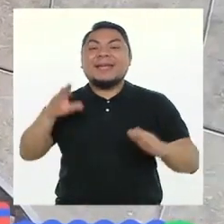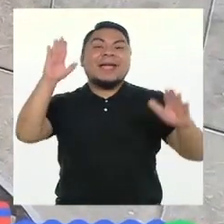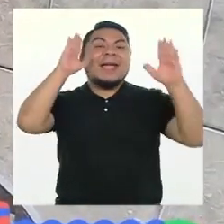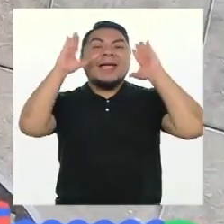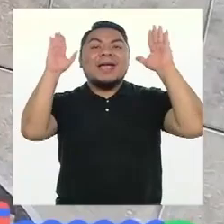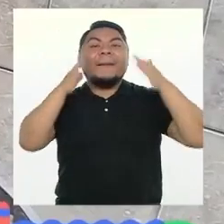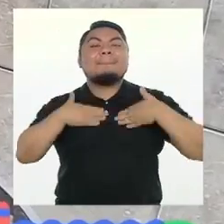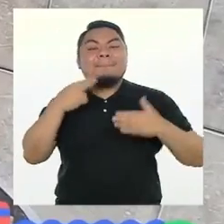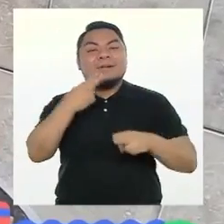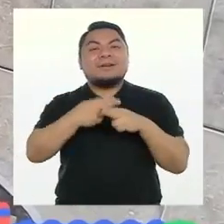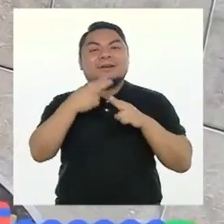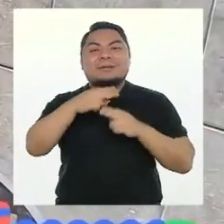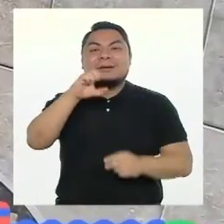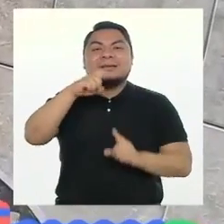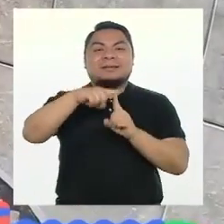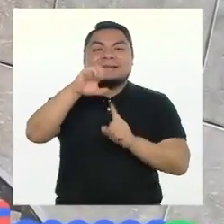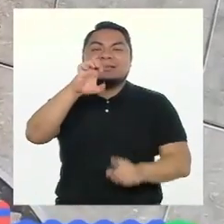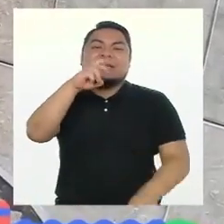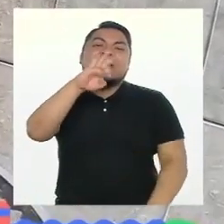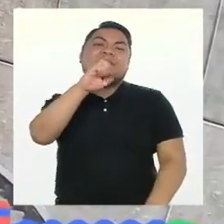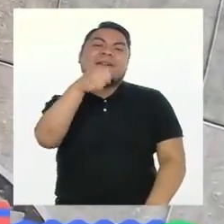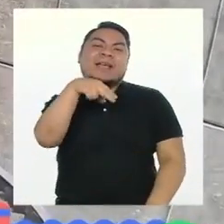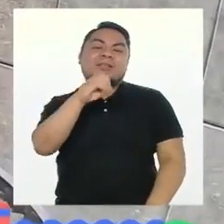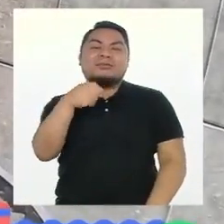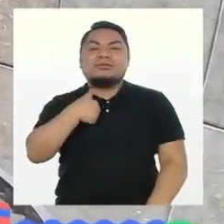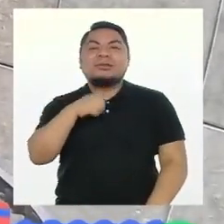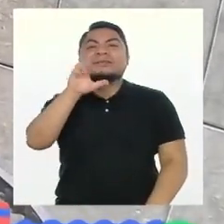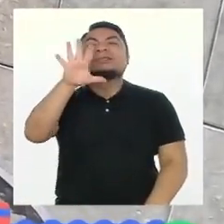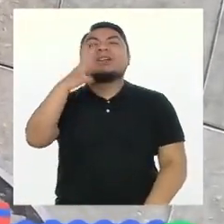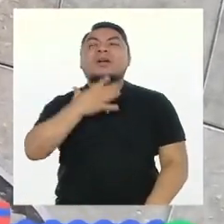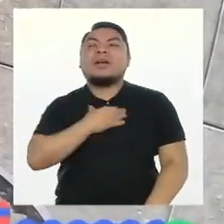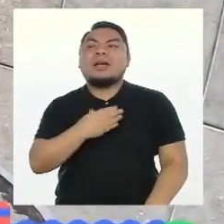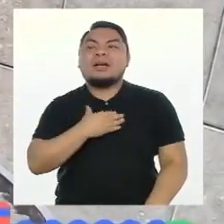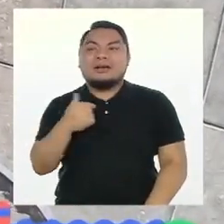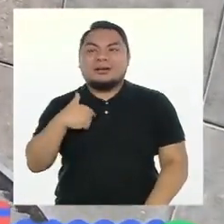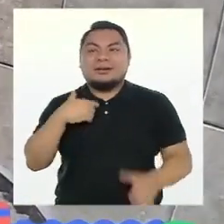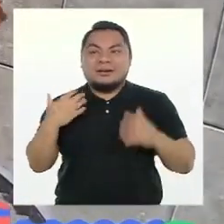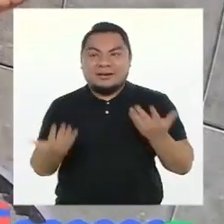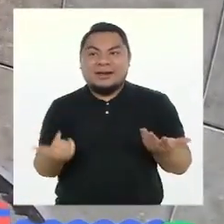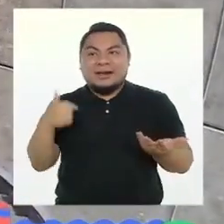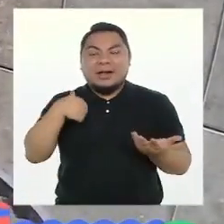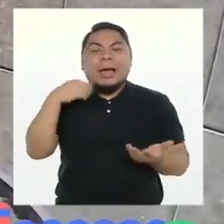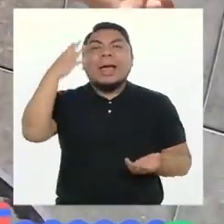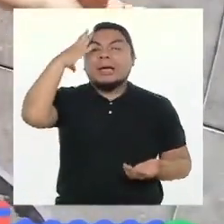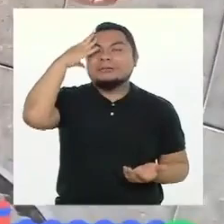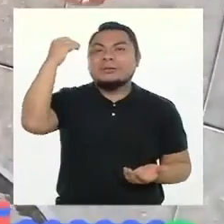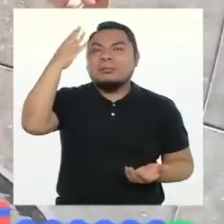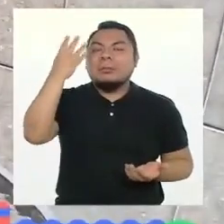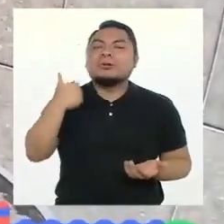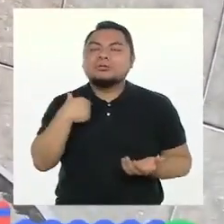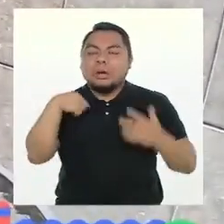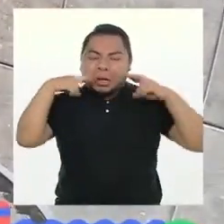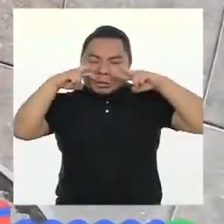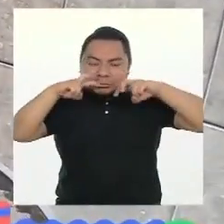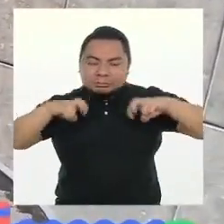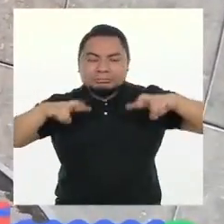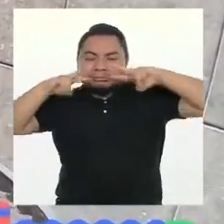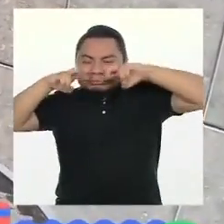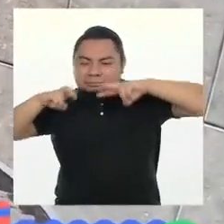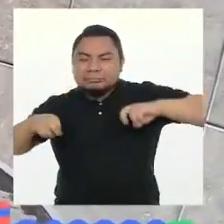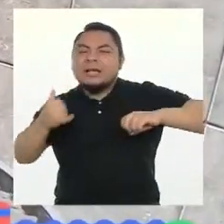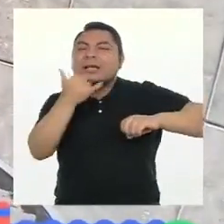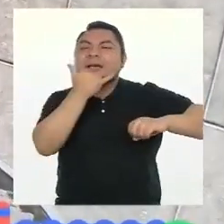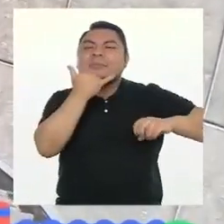¡Hola! Mi nombre es Estefano Moscarro Ortiz y tengo 5 años. Hoy día voy a hacer un experimento. ¿Qué le pasan a